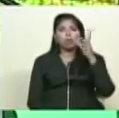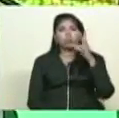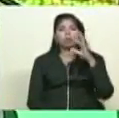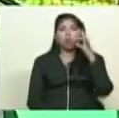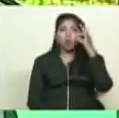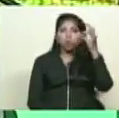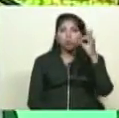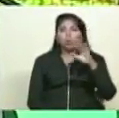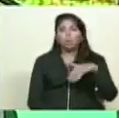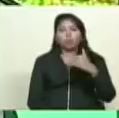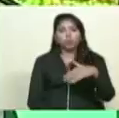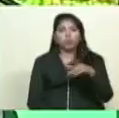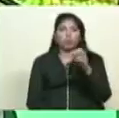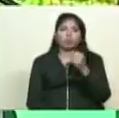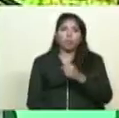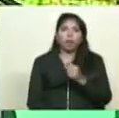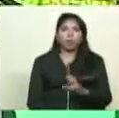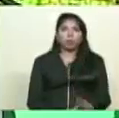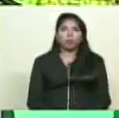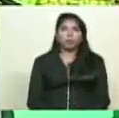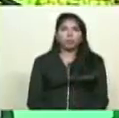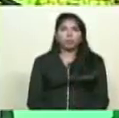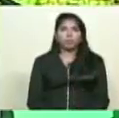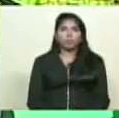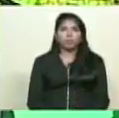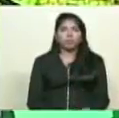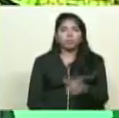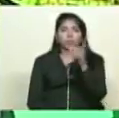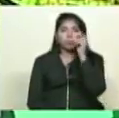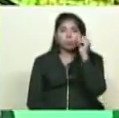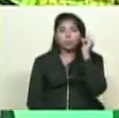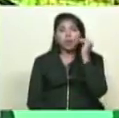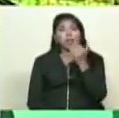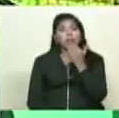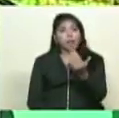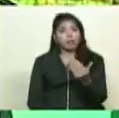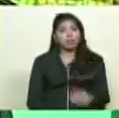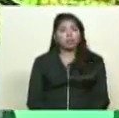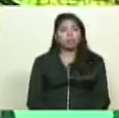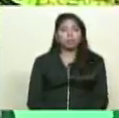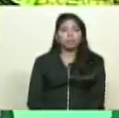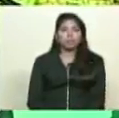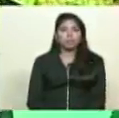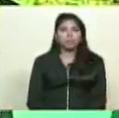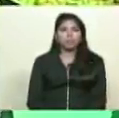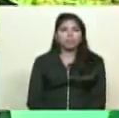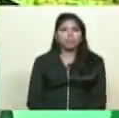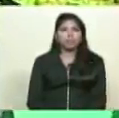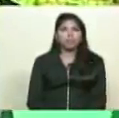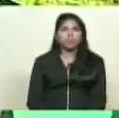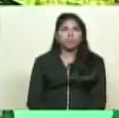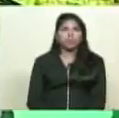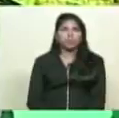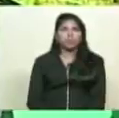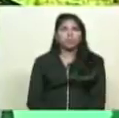Consejos Productivos de Trabajadores y Trabajadoras. Muchas gracias, camarada. Muchas gracias,